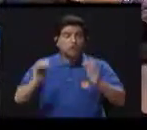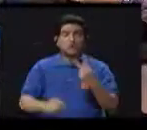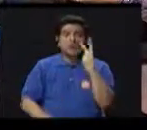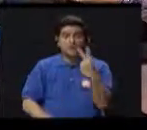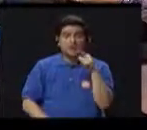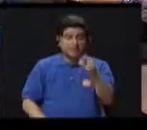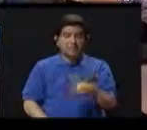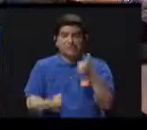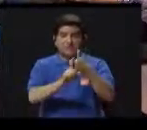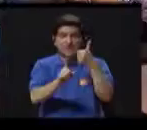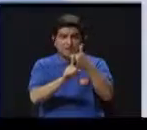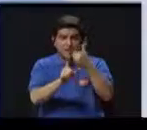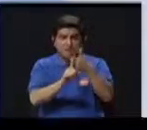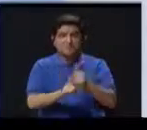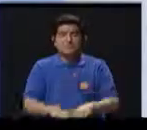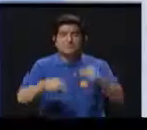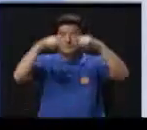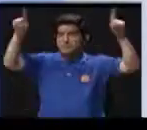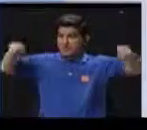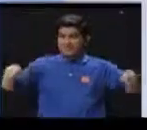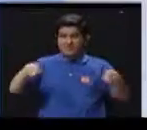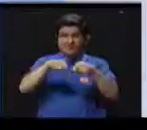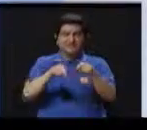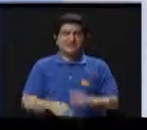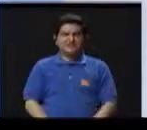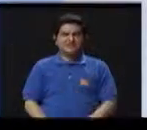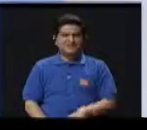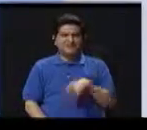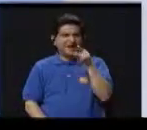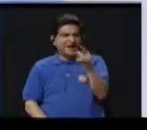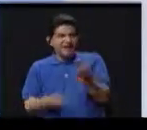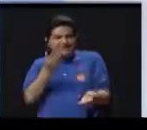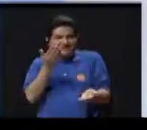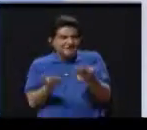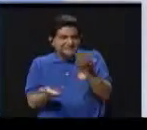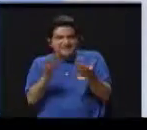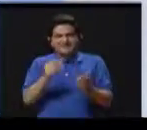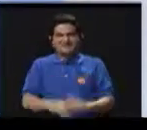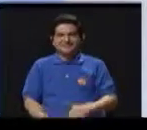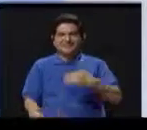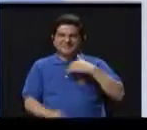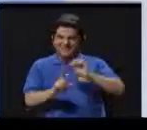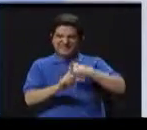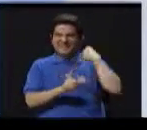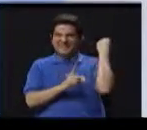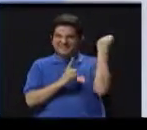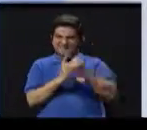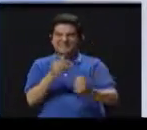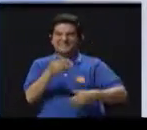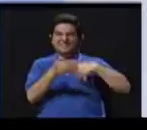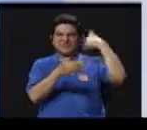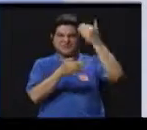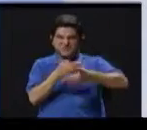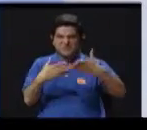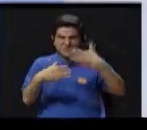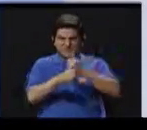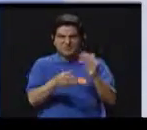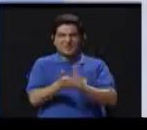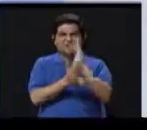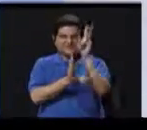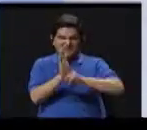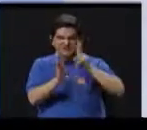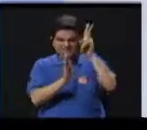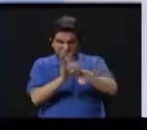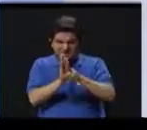en la pantalla? Sí, igual, bueno, ellos, creo que ahí hubo tal vez una situación que después de que realizamos